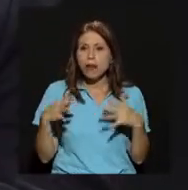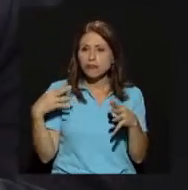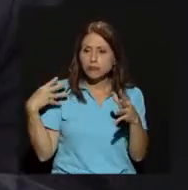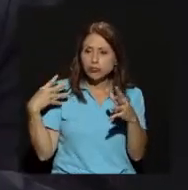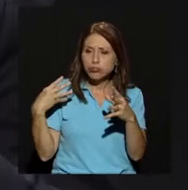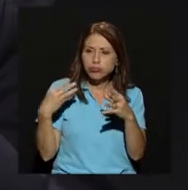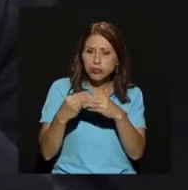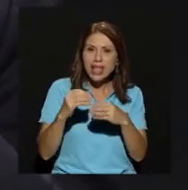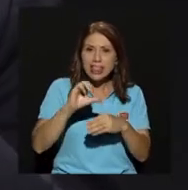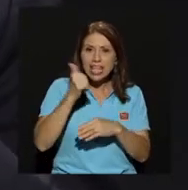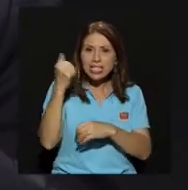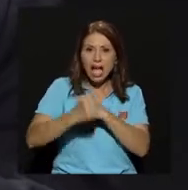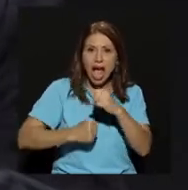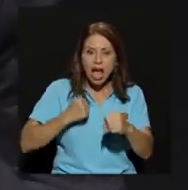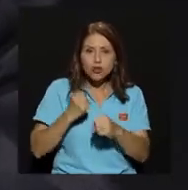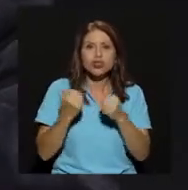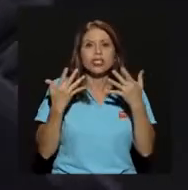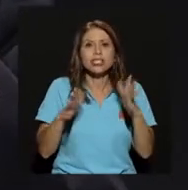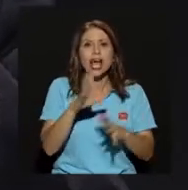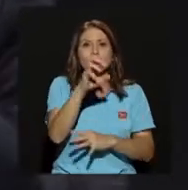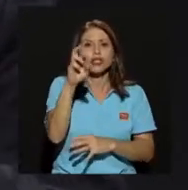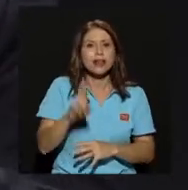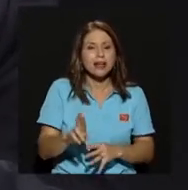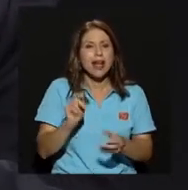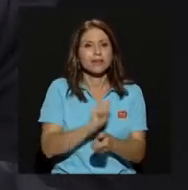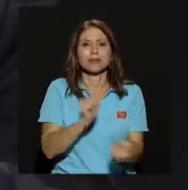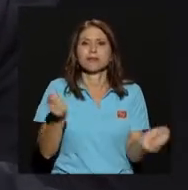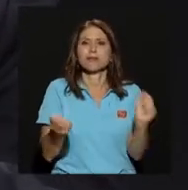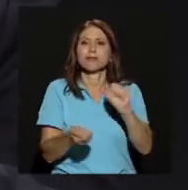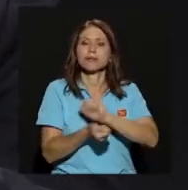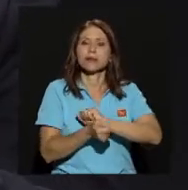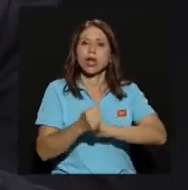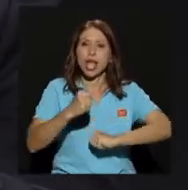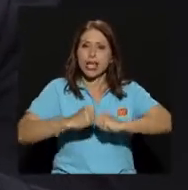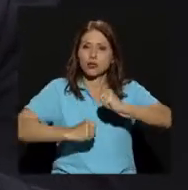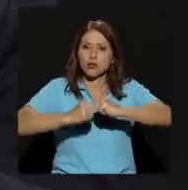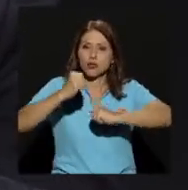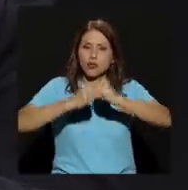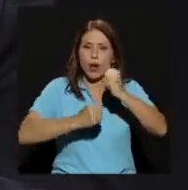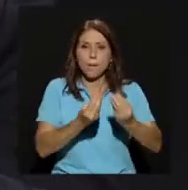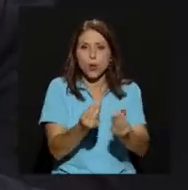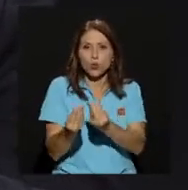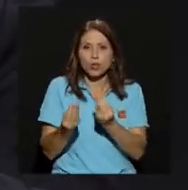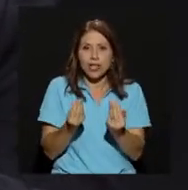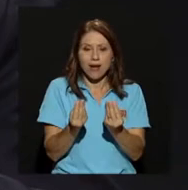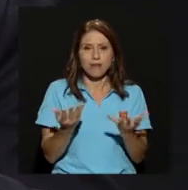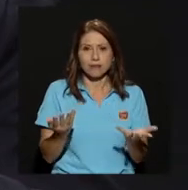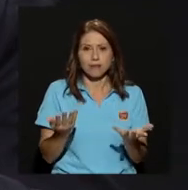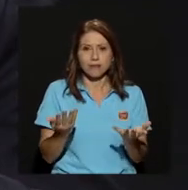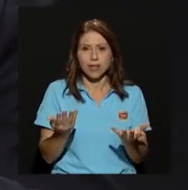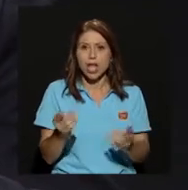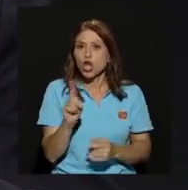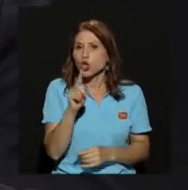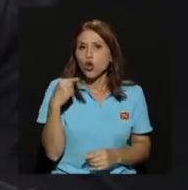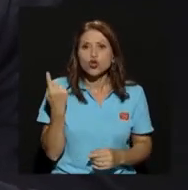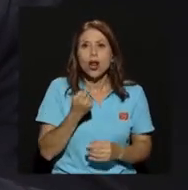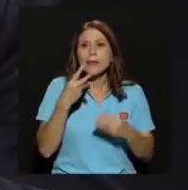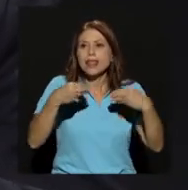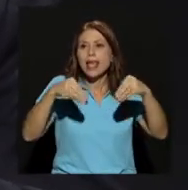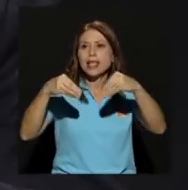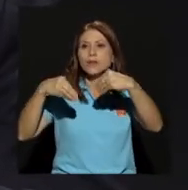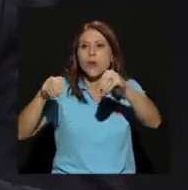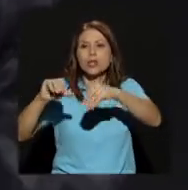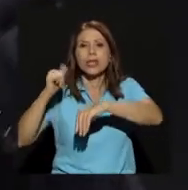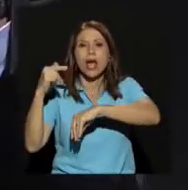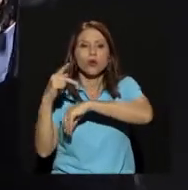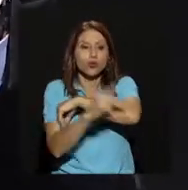años ya a costa rica había cambiado su estructura productiva ya solo no ya sólo no sólo exportaba esos